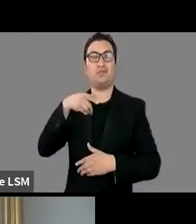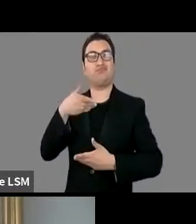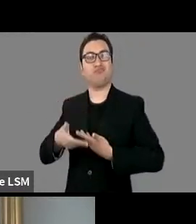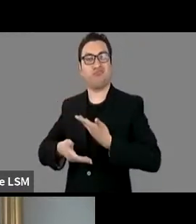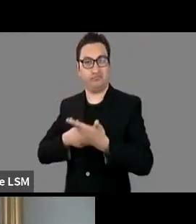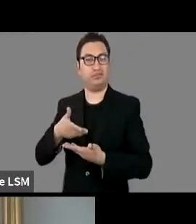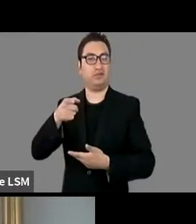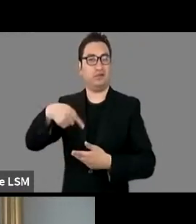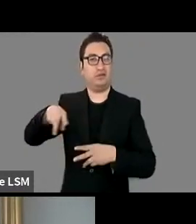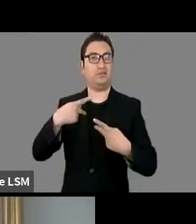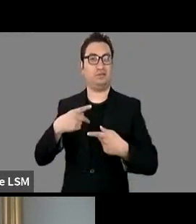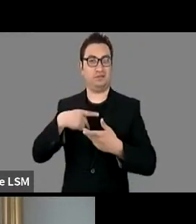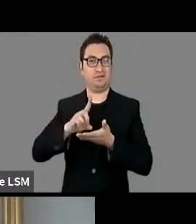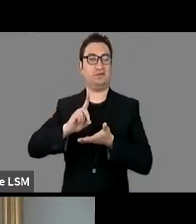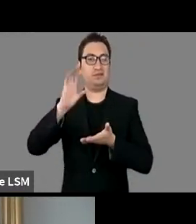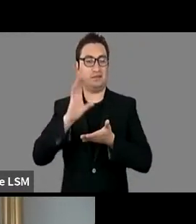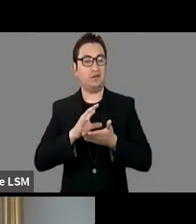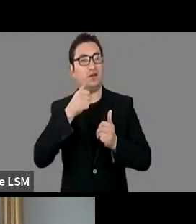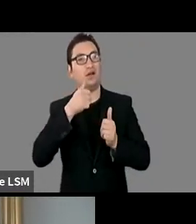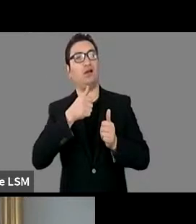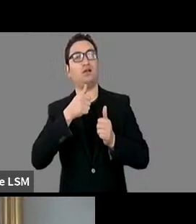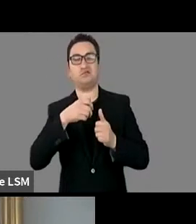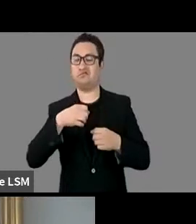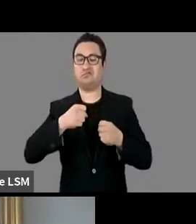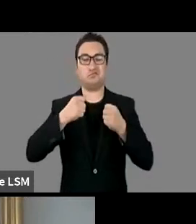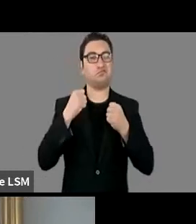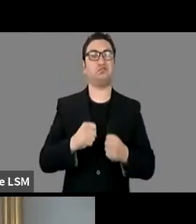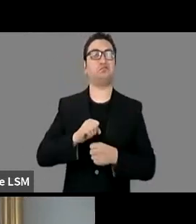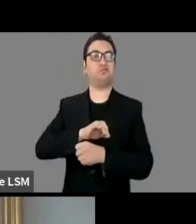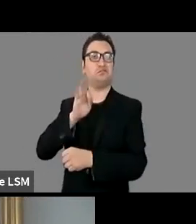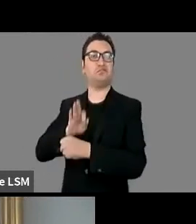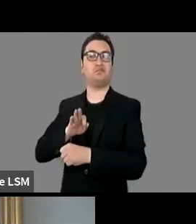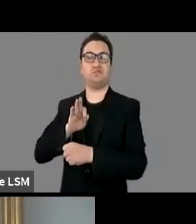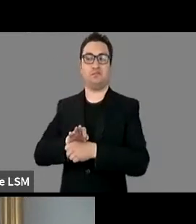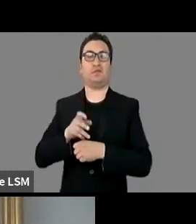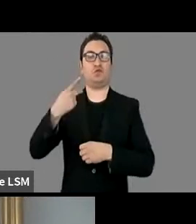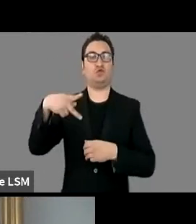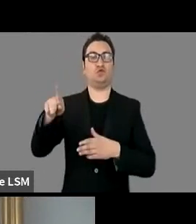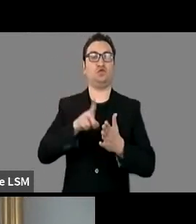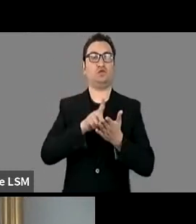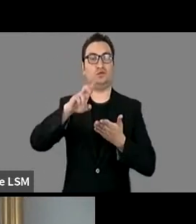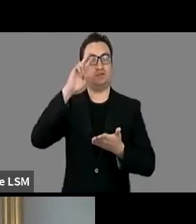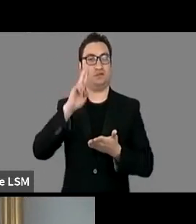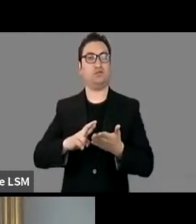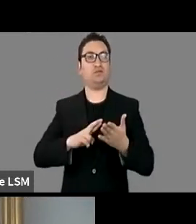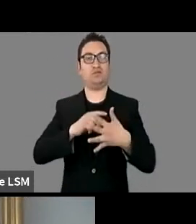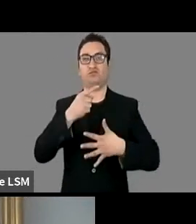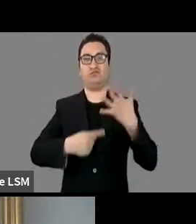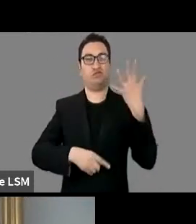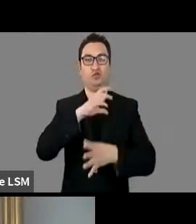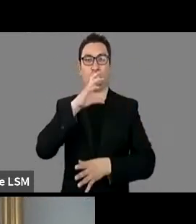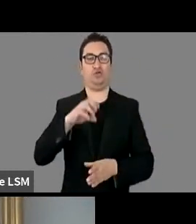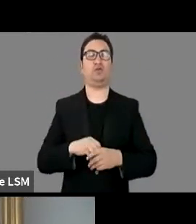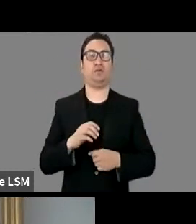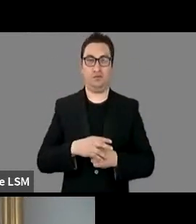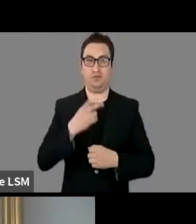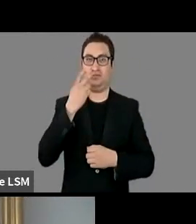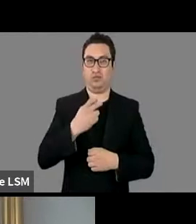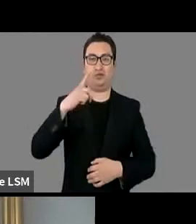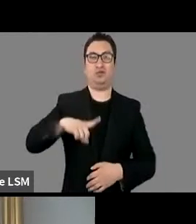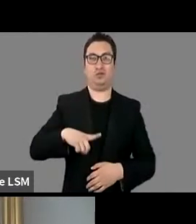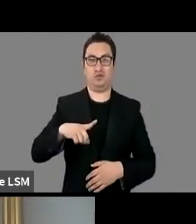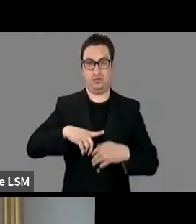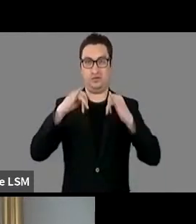se encuentren aseguradas, asegurados todos y cada uno de sus derechos. También, como instituciones públicas, tenemos